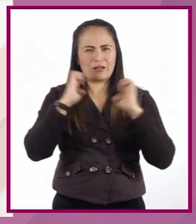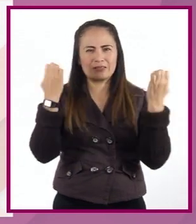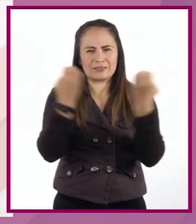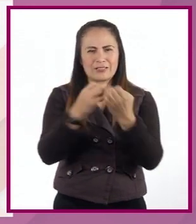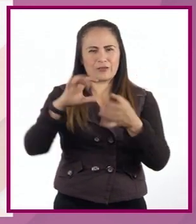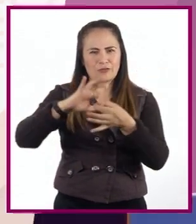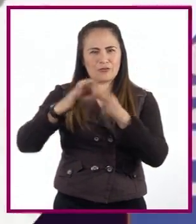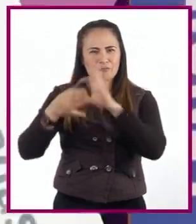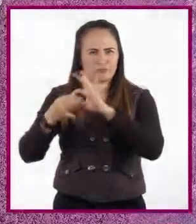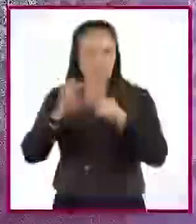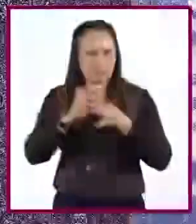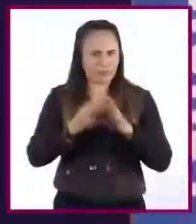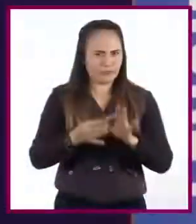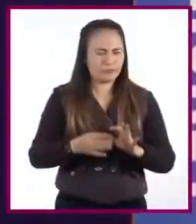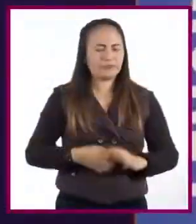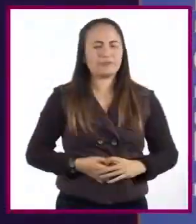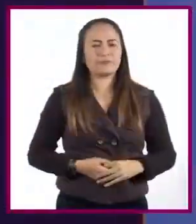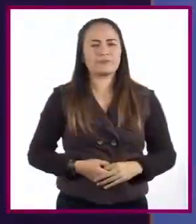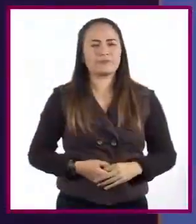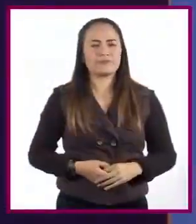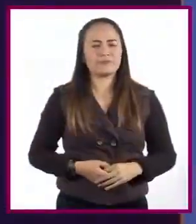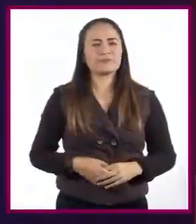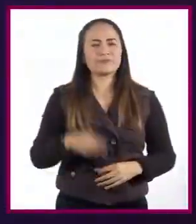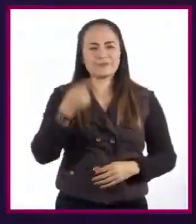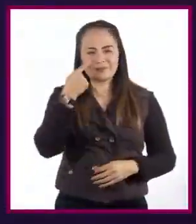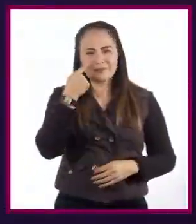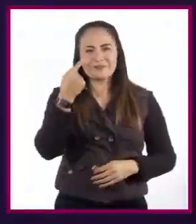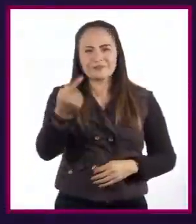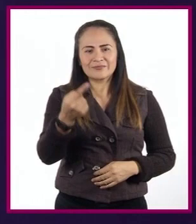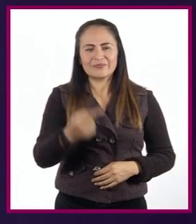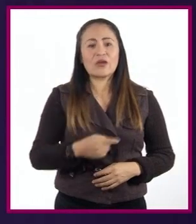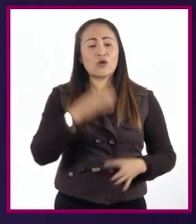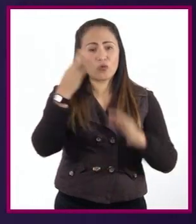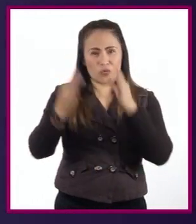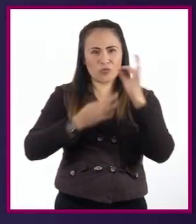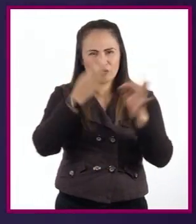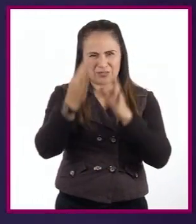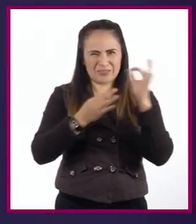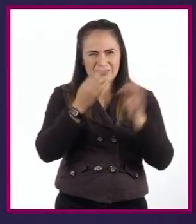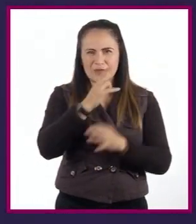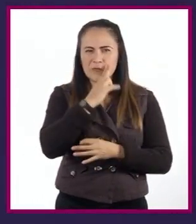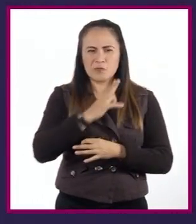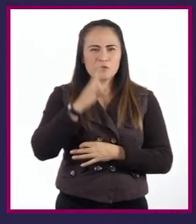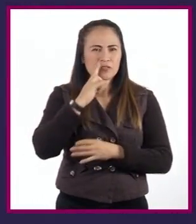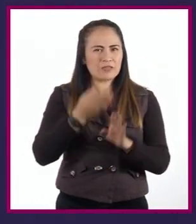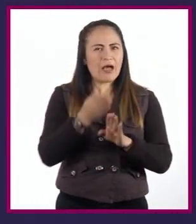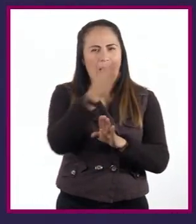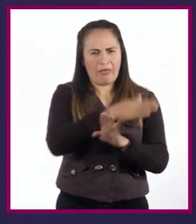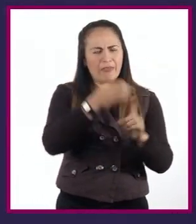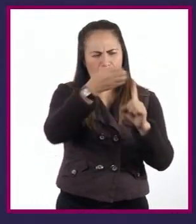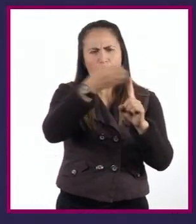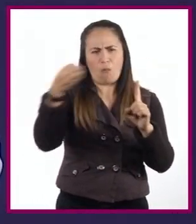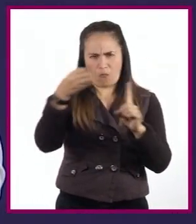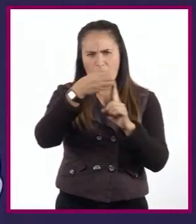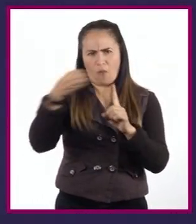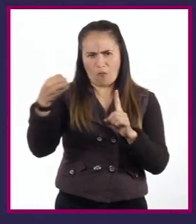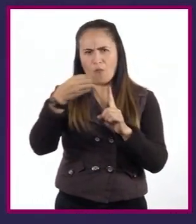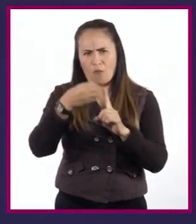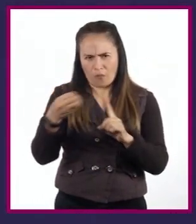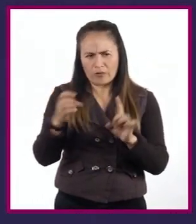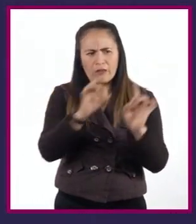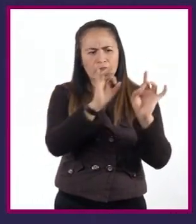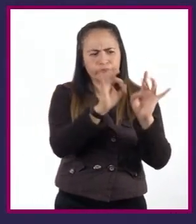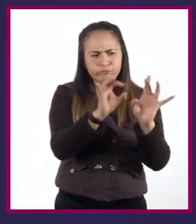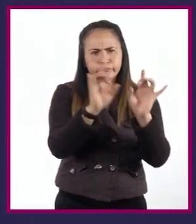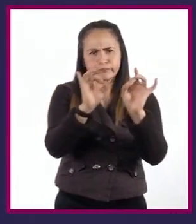Olímpico. Como se pudieron dar cuenta, la noticia anterior está escrita de manera cronológica, porque los hechos siguen